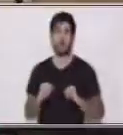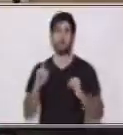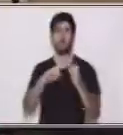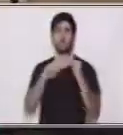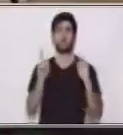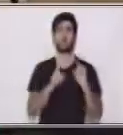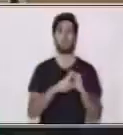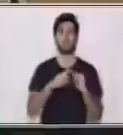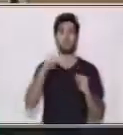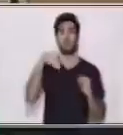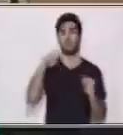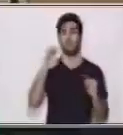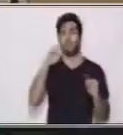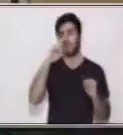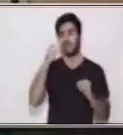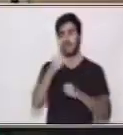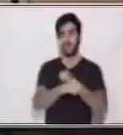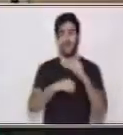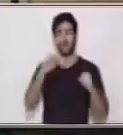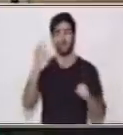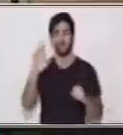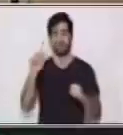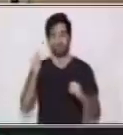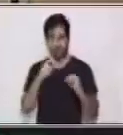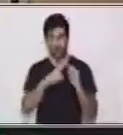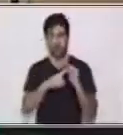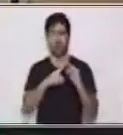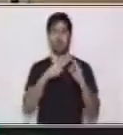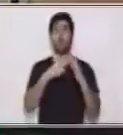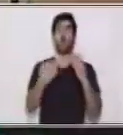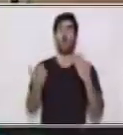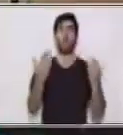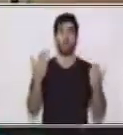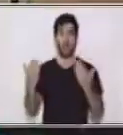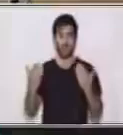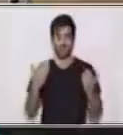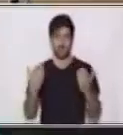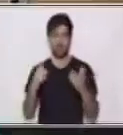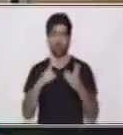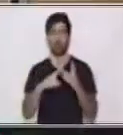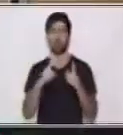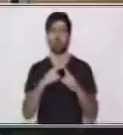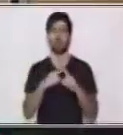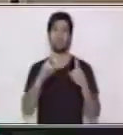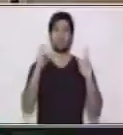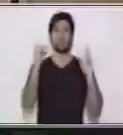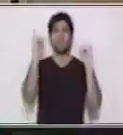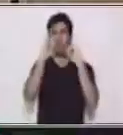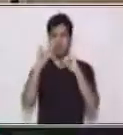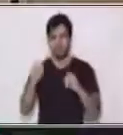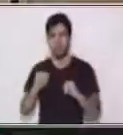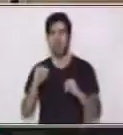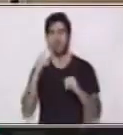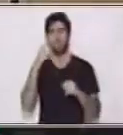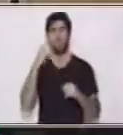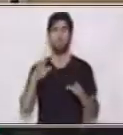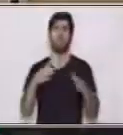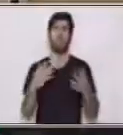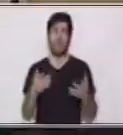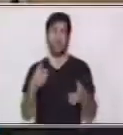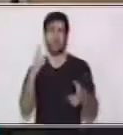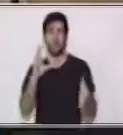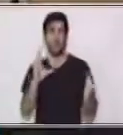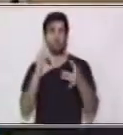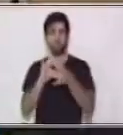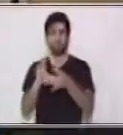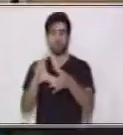metáfora, la comparación y la imagen es buscar un tipo de características generales que compartan